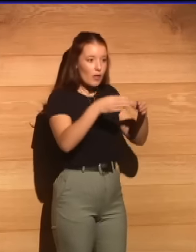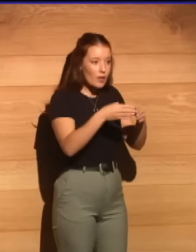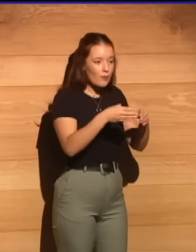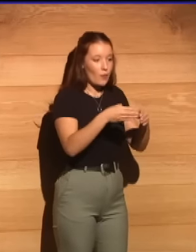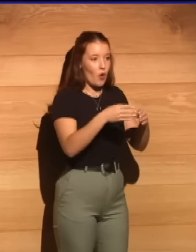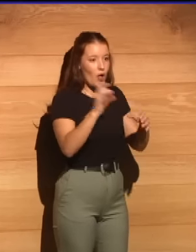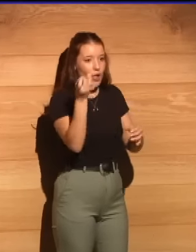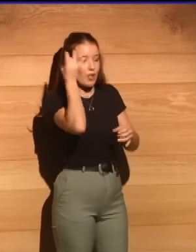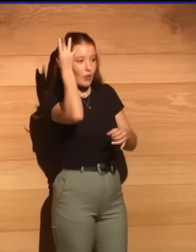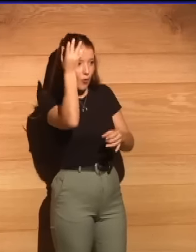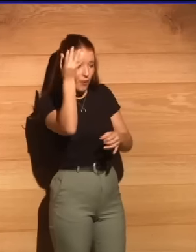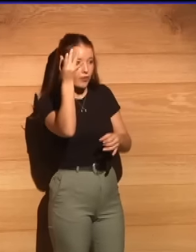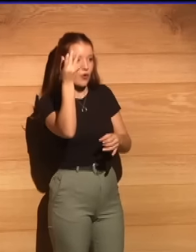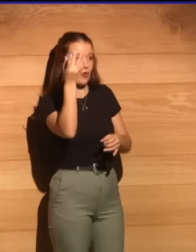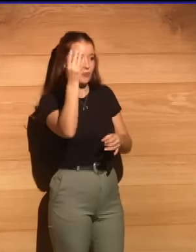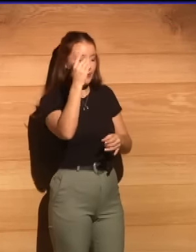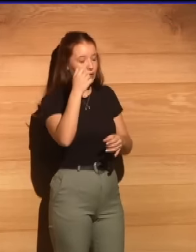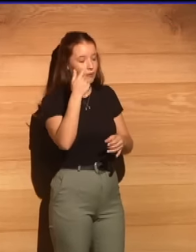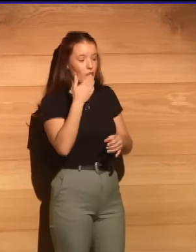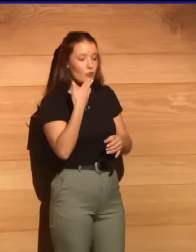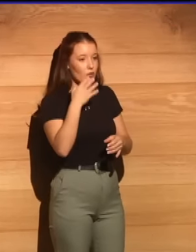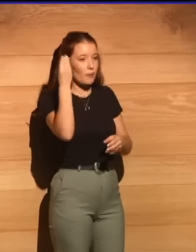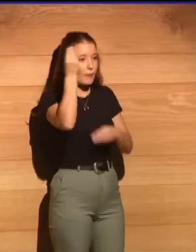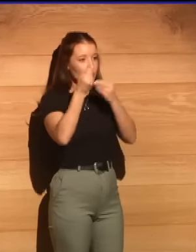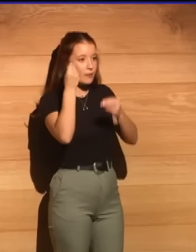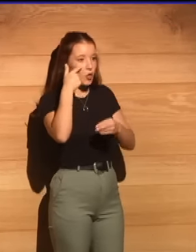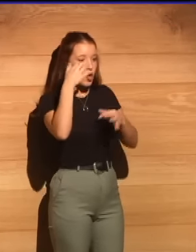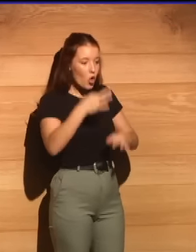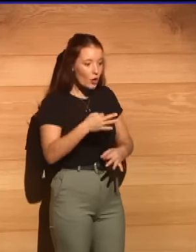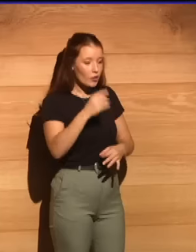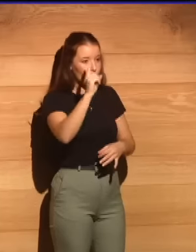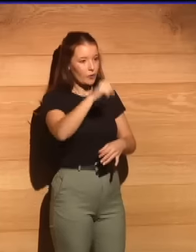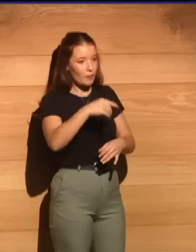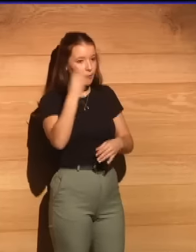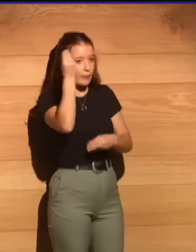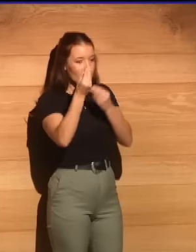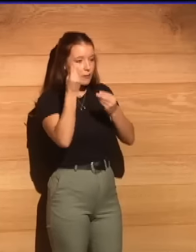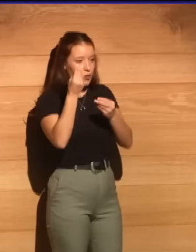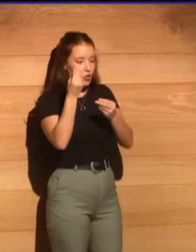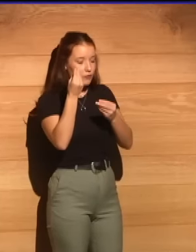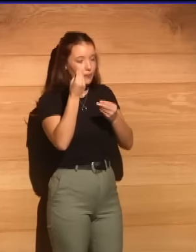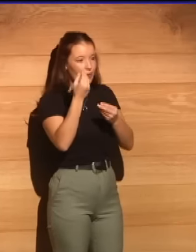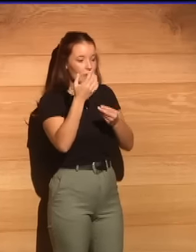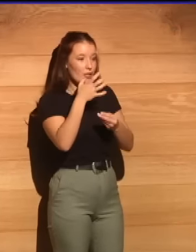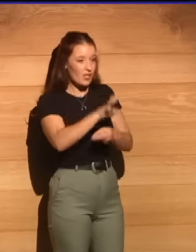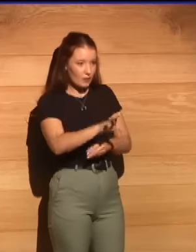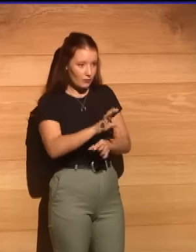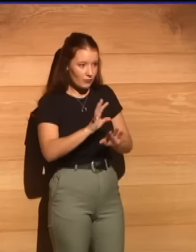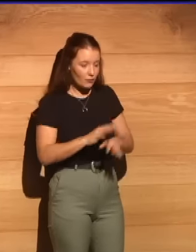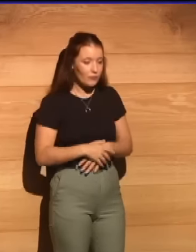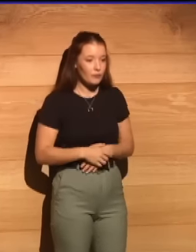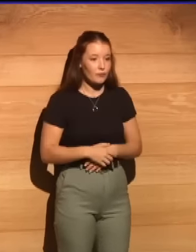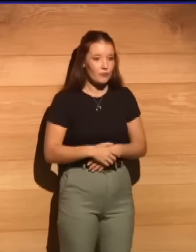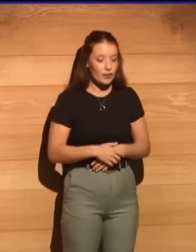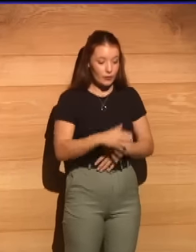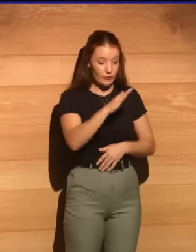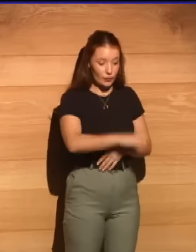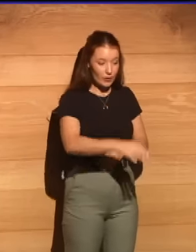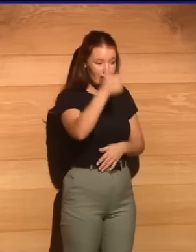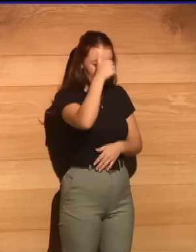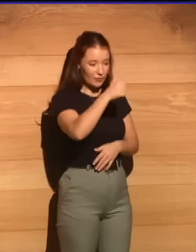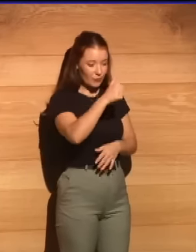innovación, lo que digo yo, pensamiento lógico, pensamiento crítico, design thinking. Es decir, cuando a un niño le enseñas a programar en